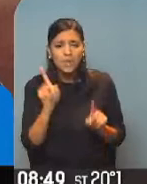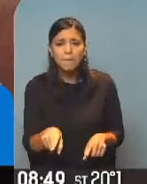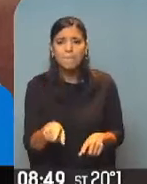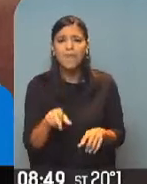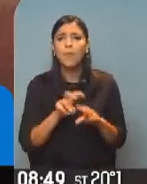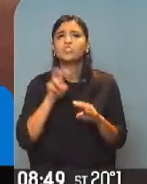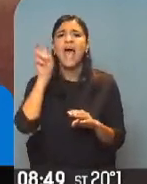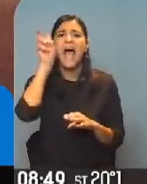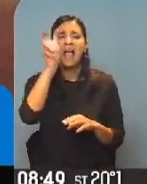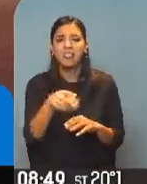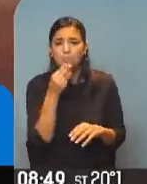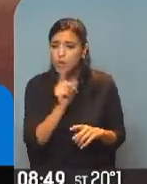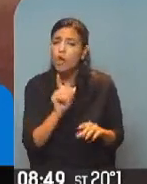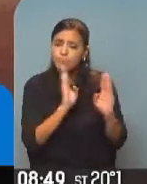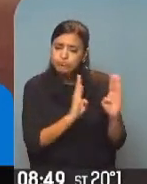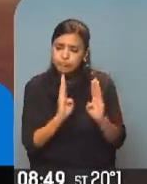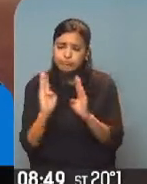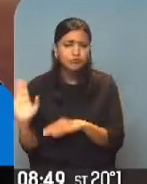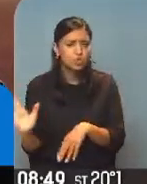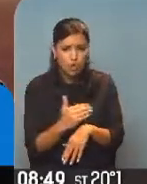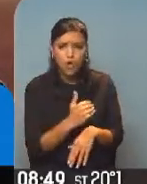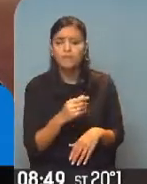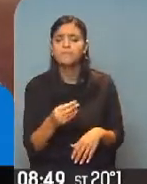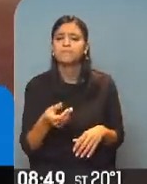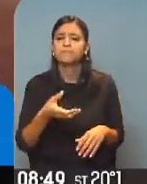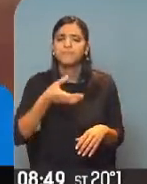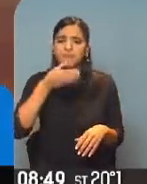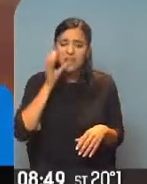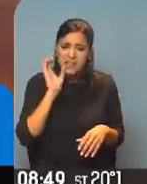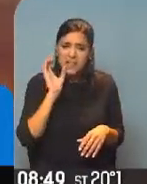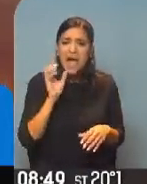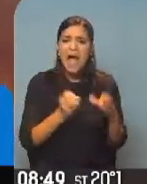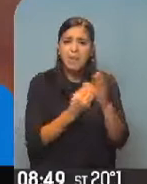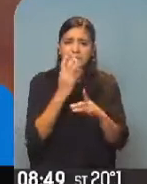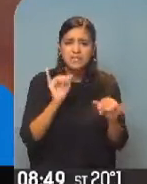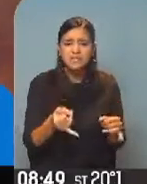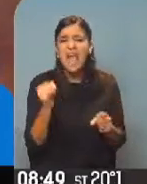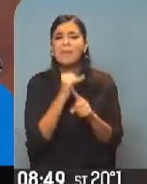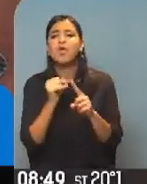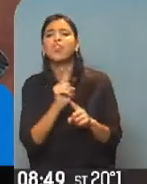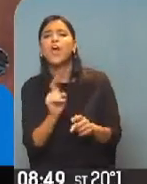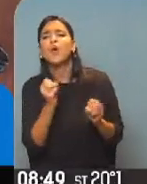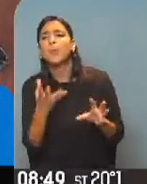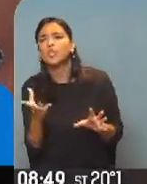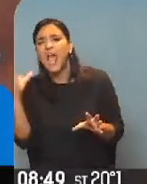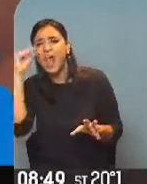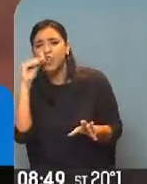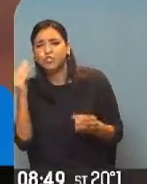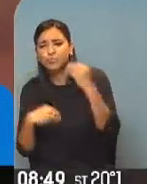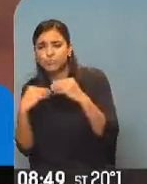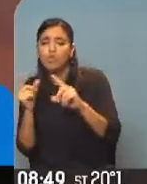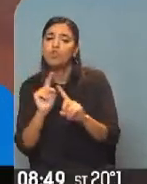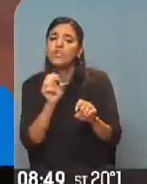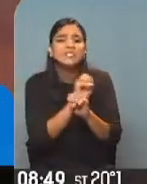comidas decías voces verdad bueno obviamente desayunar y mucho diciendo no almuerzo porque voy a comer tanto de la noche y prefiero no almorzar eso está mal